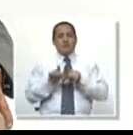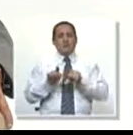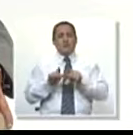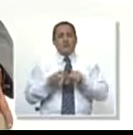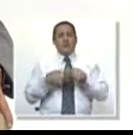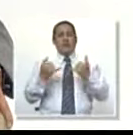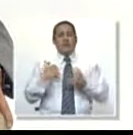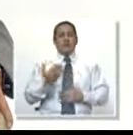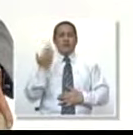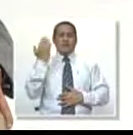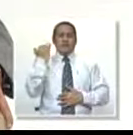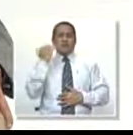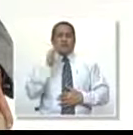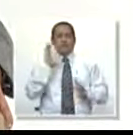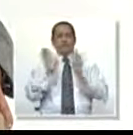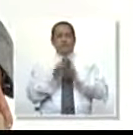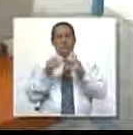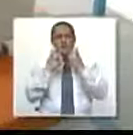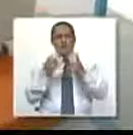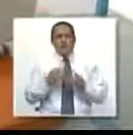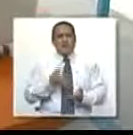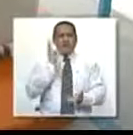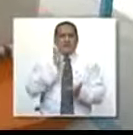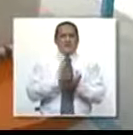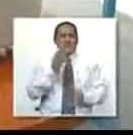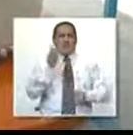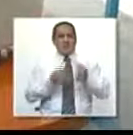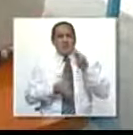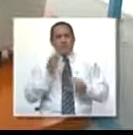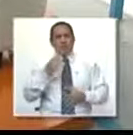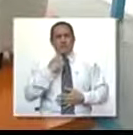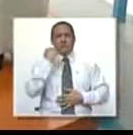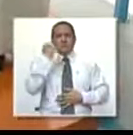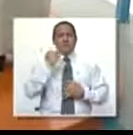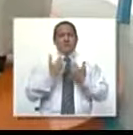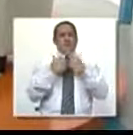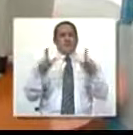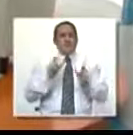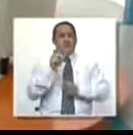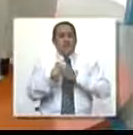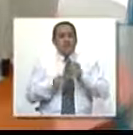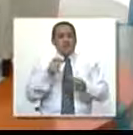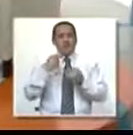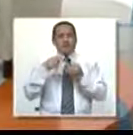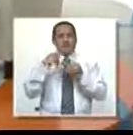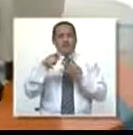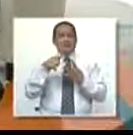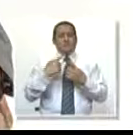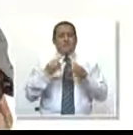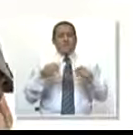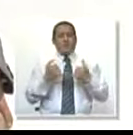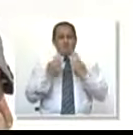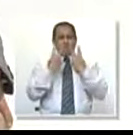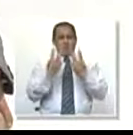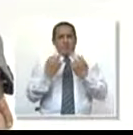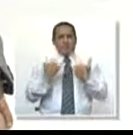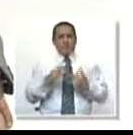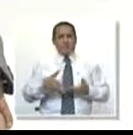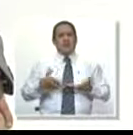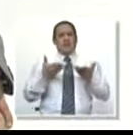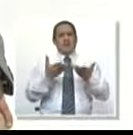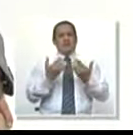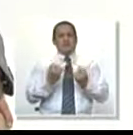no en el pasado habían acciones de Amparo sobre temas del derecho a la libertad de las personas etcétera Pero hoy encontramos